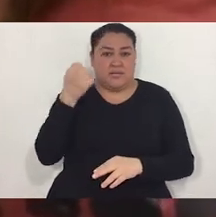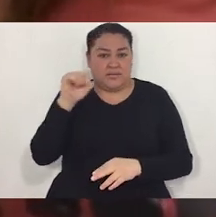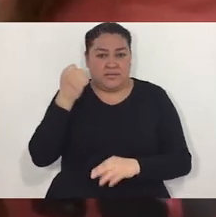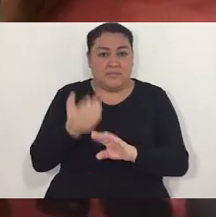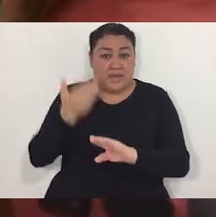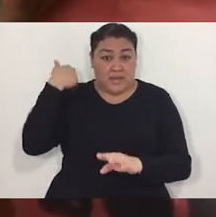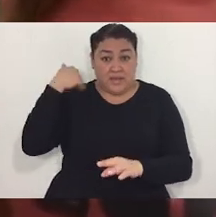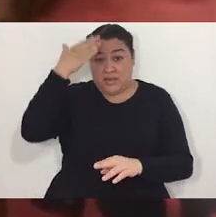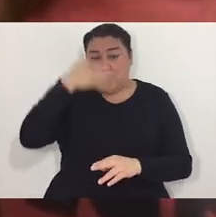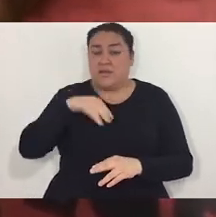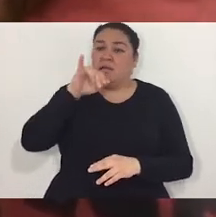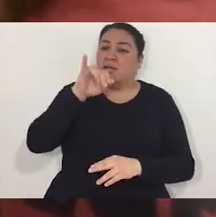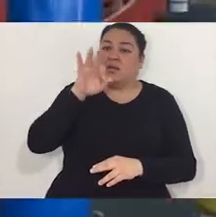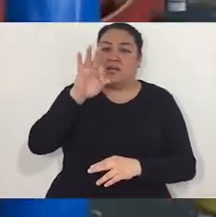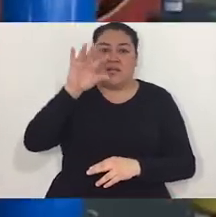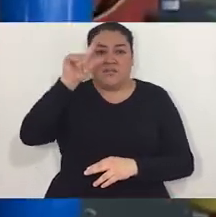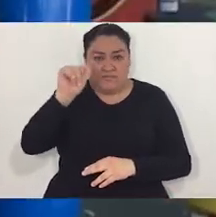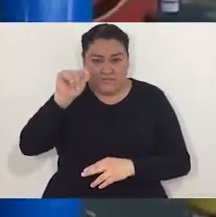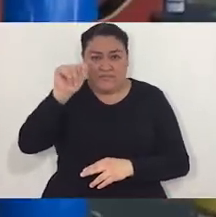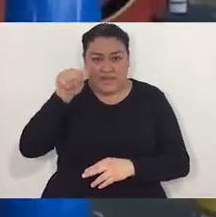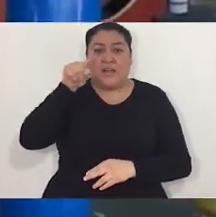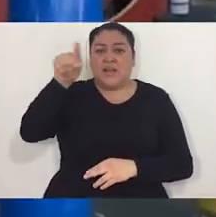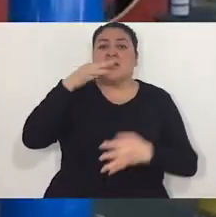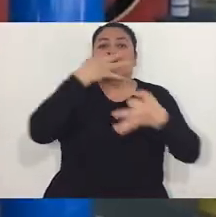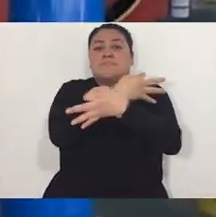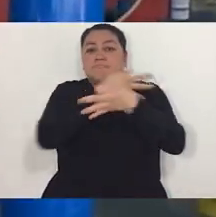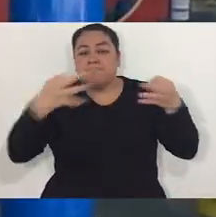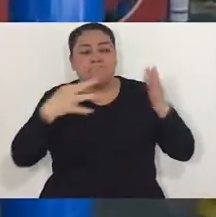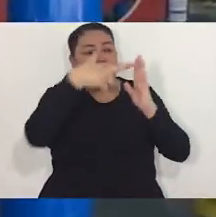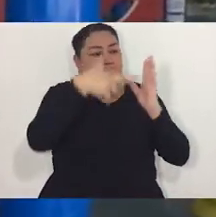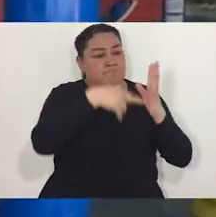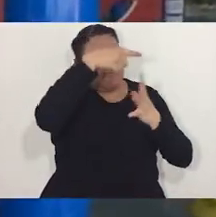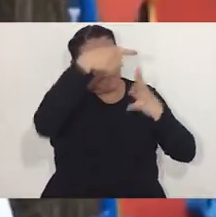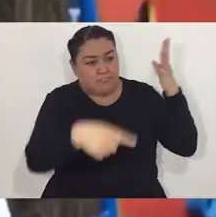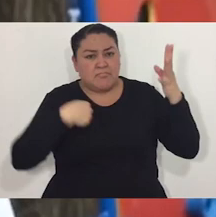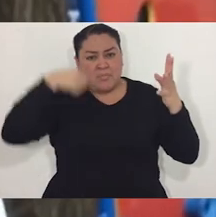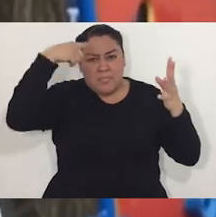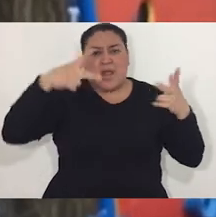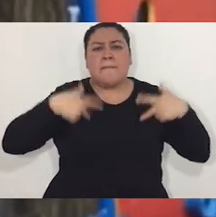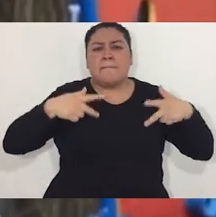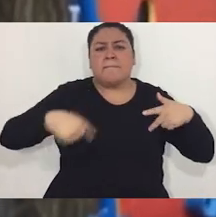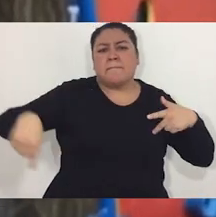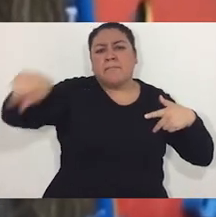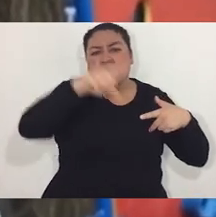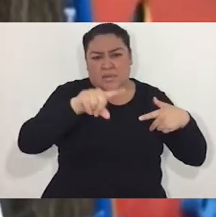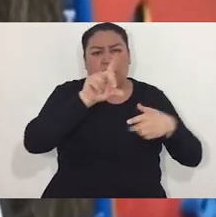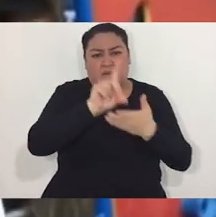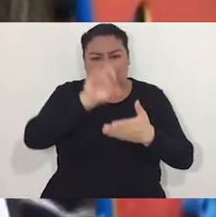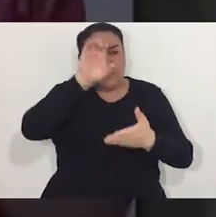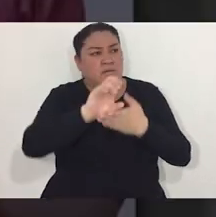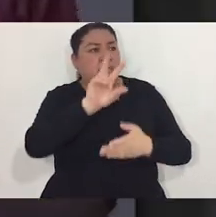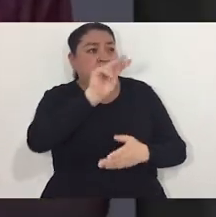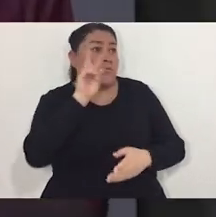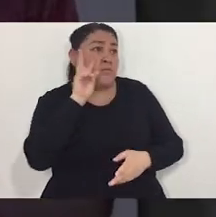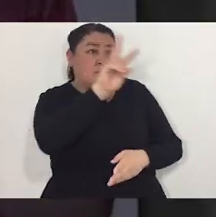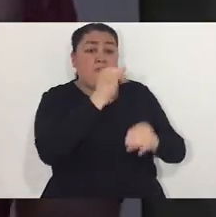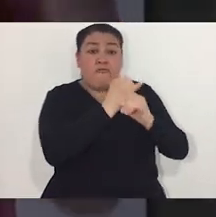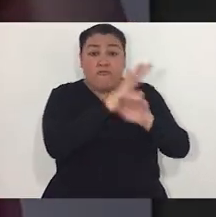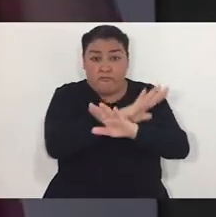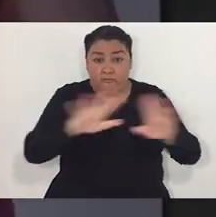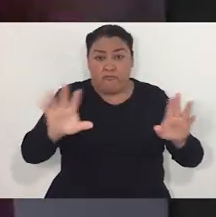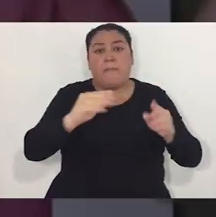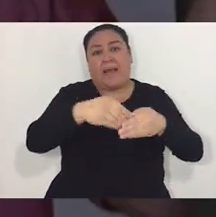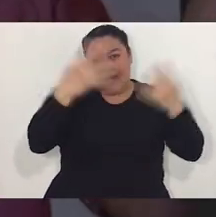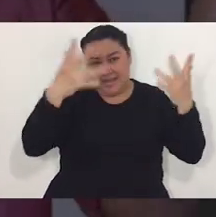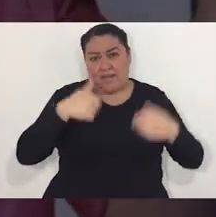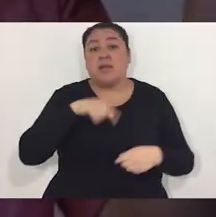de septiembre, el Instituto Federal de Telecomunicaciones emitió los lineamientos generales de accesibilidad al servicio de televisión radiodifundida